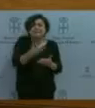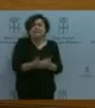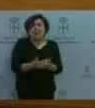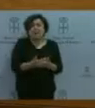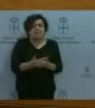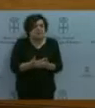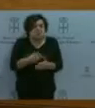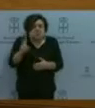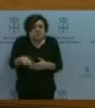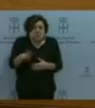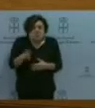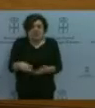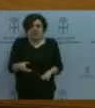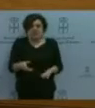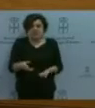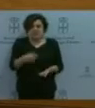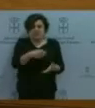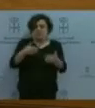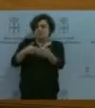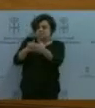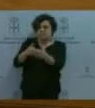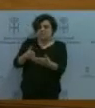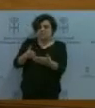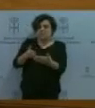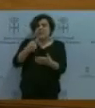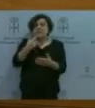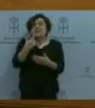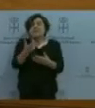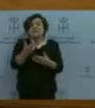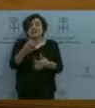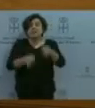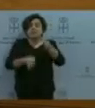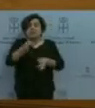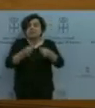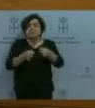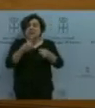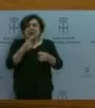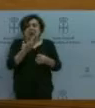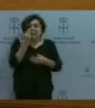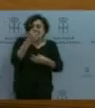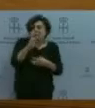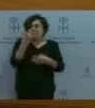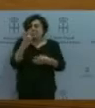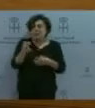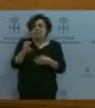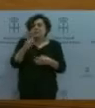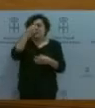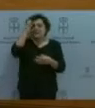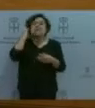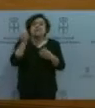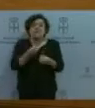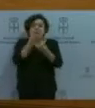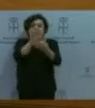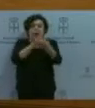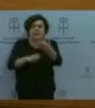el letrado: protestas de tal tenor. Decía el informe de técnica legislativa: supuestos